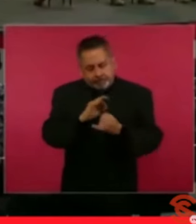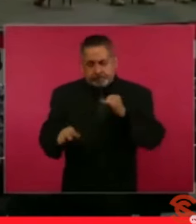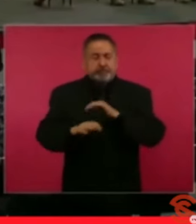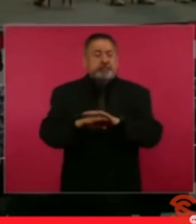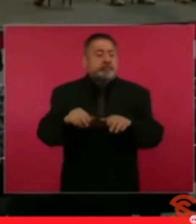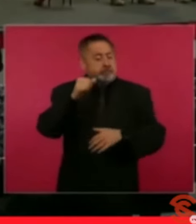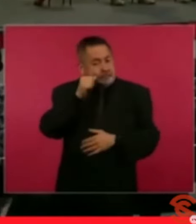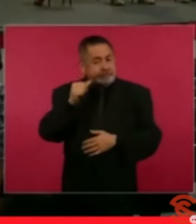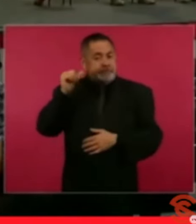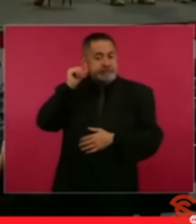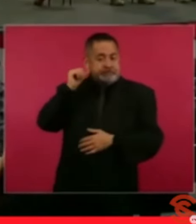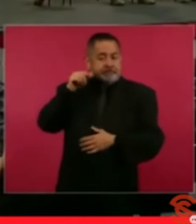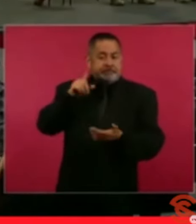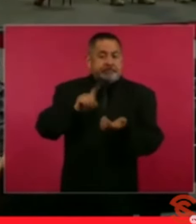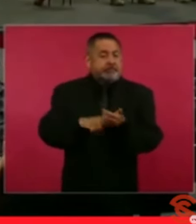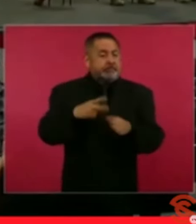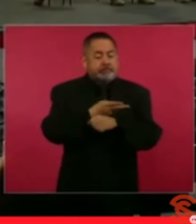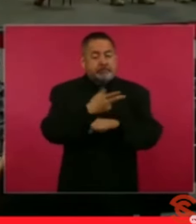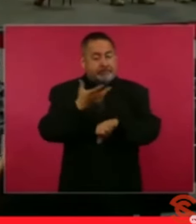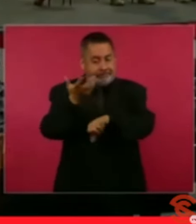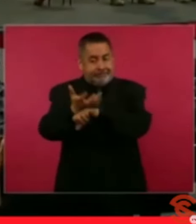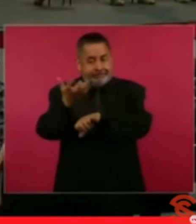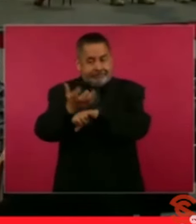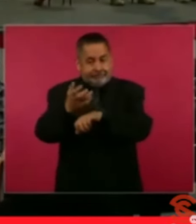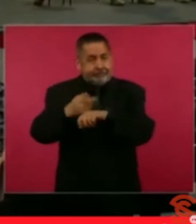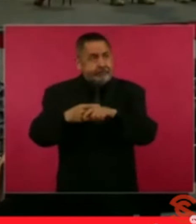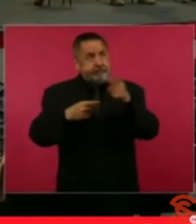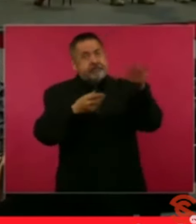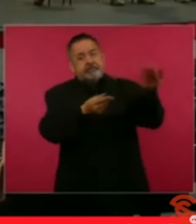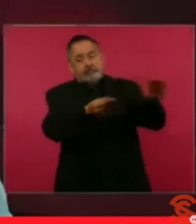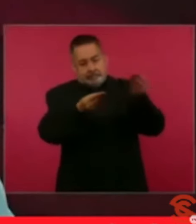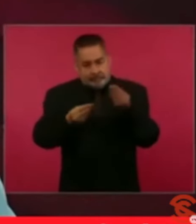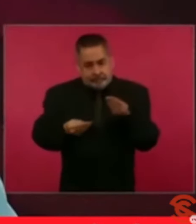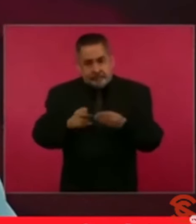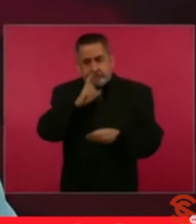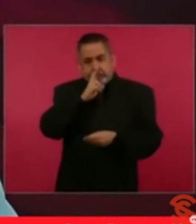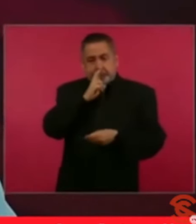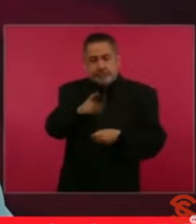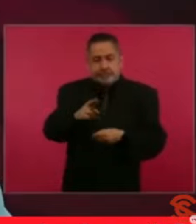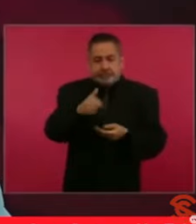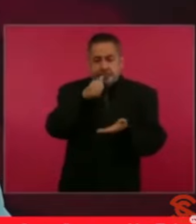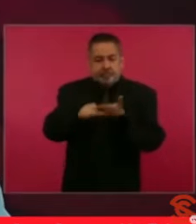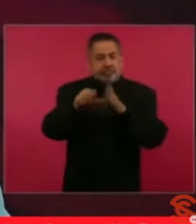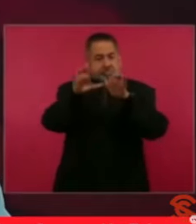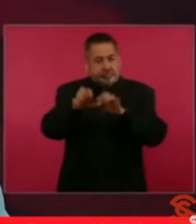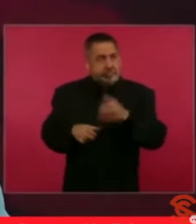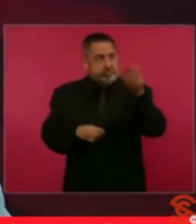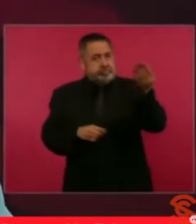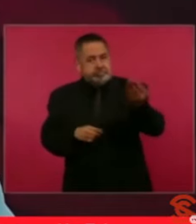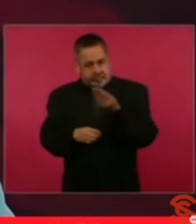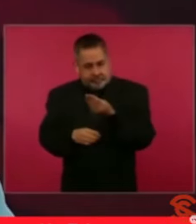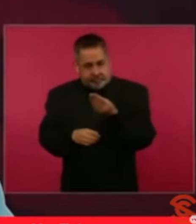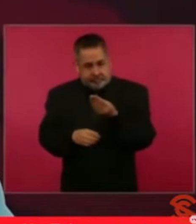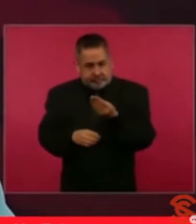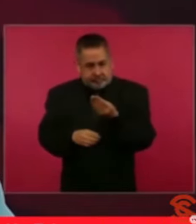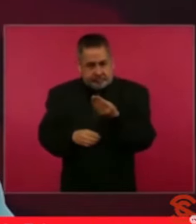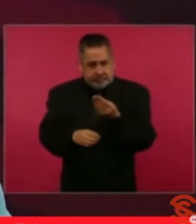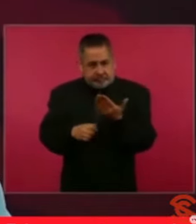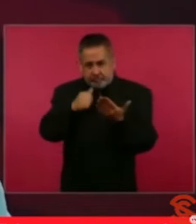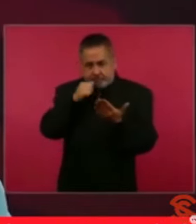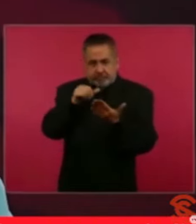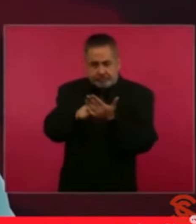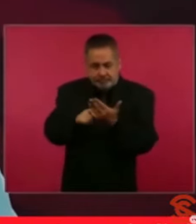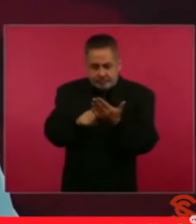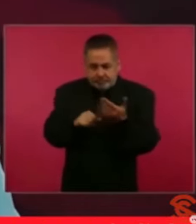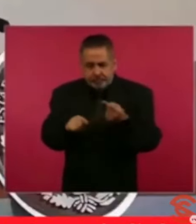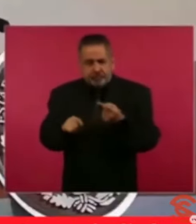ayer, las autoridades estadounidenses dieron respuesta por escrito, sin confirmar